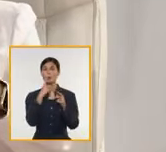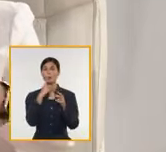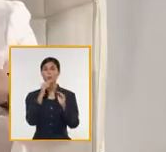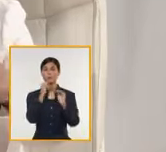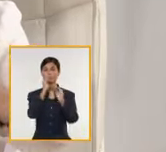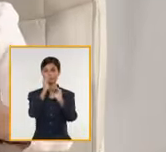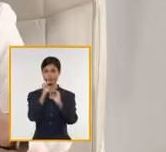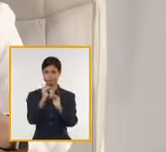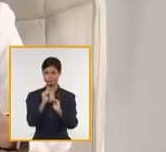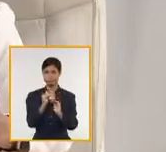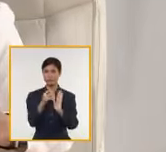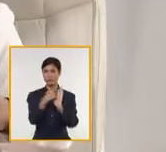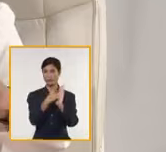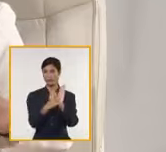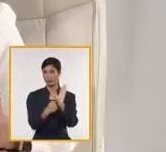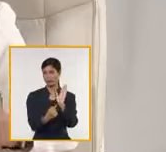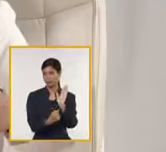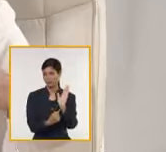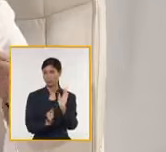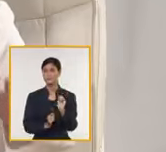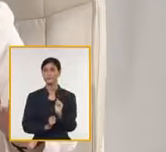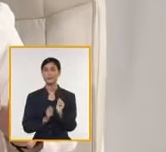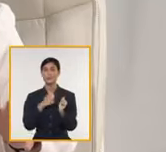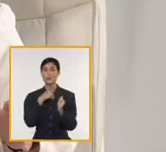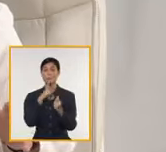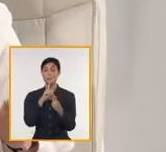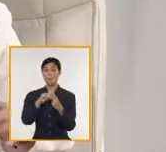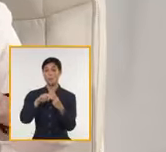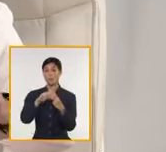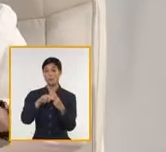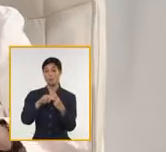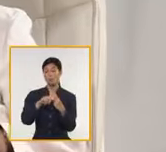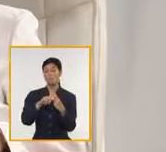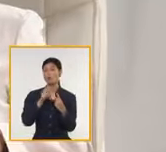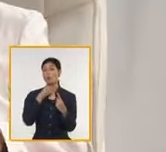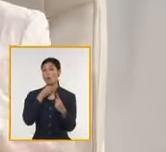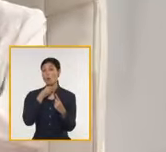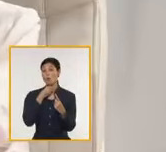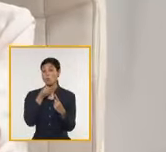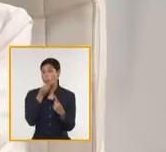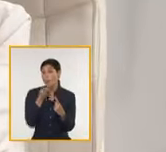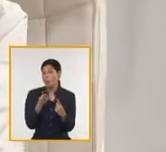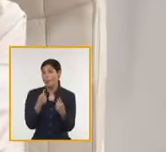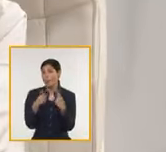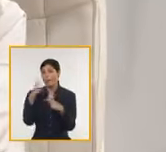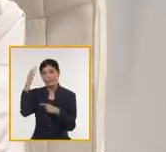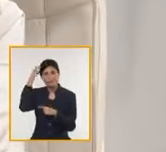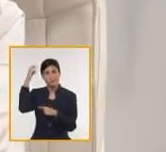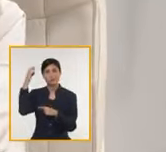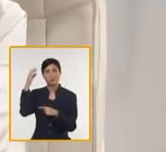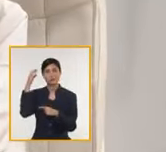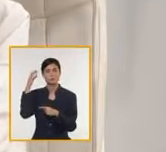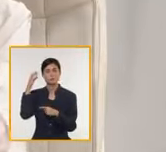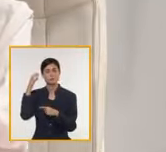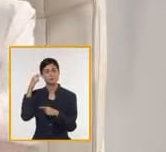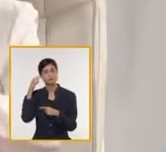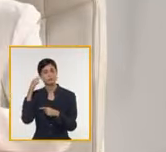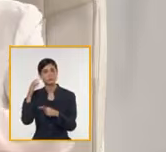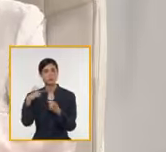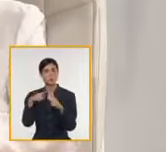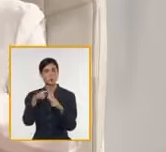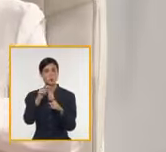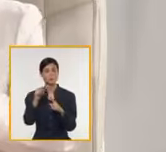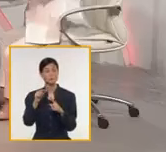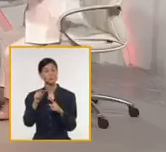o puede disentir de las acciones de su gobierno, de un determinado gobierno, pero aquí estamos hablando de un